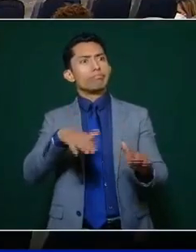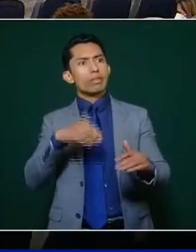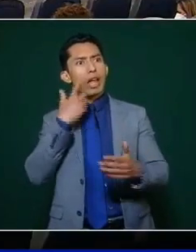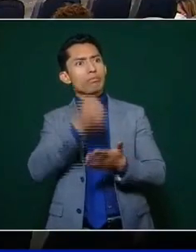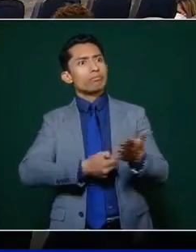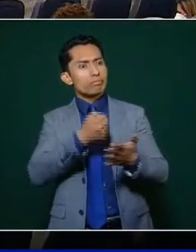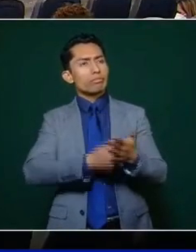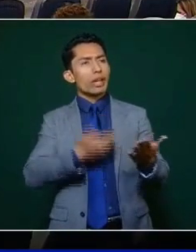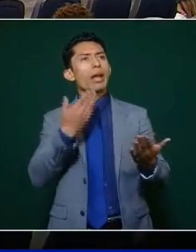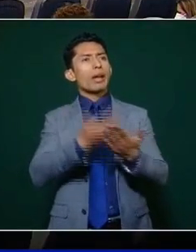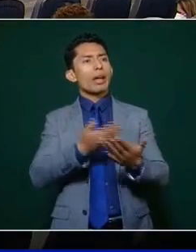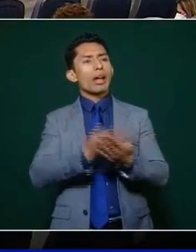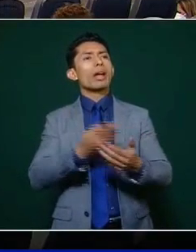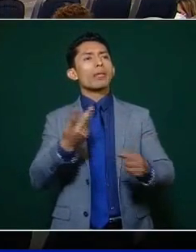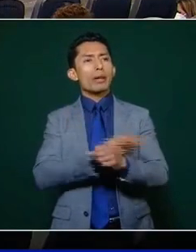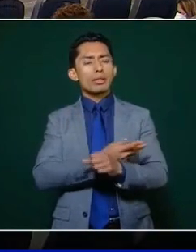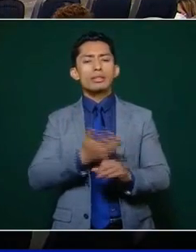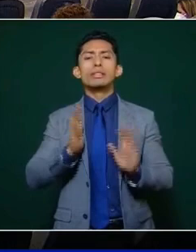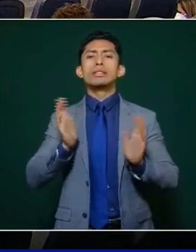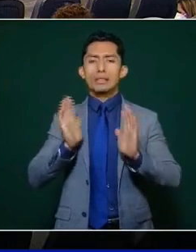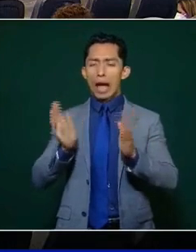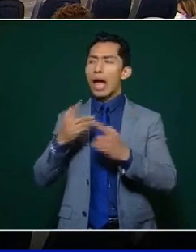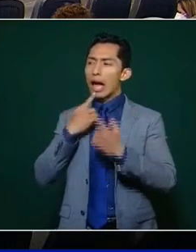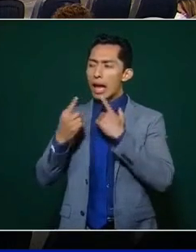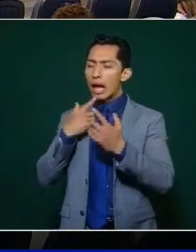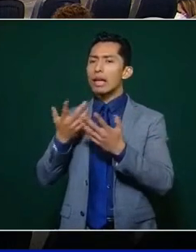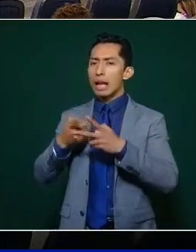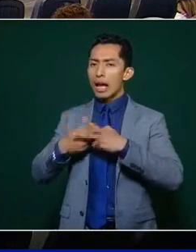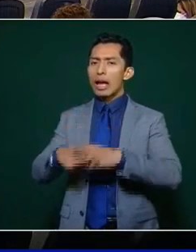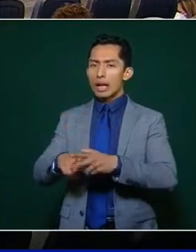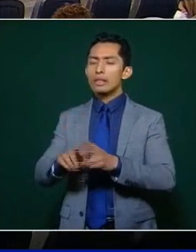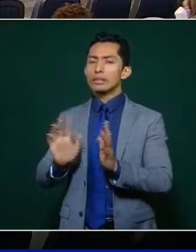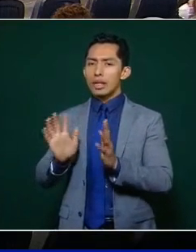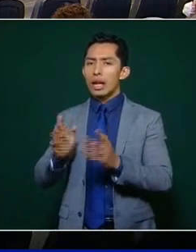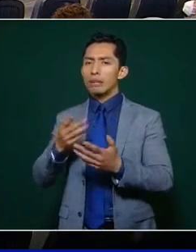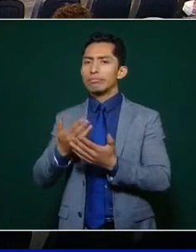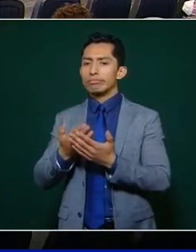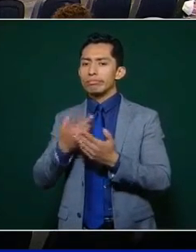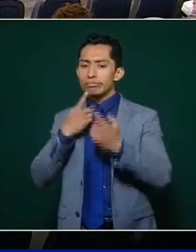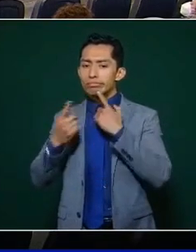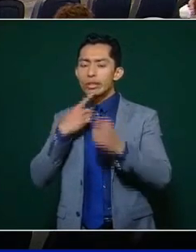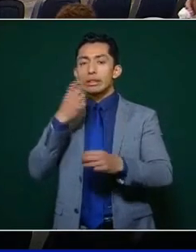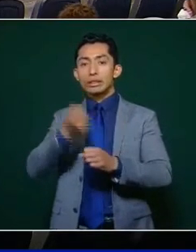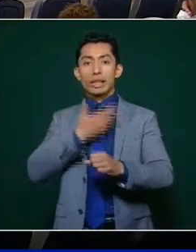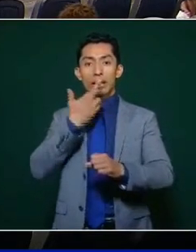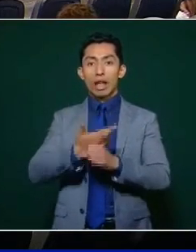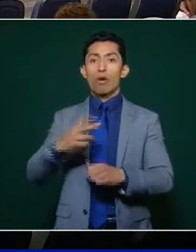ya están interviniendo. A ver, secretario de Gobernación.